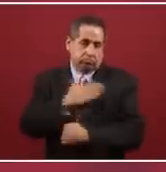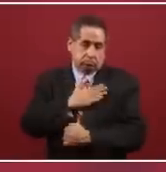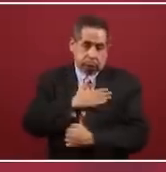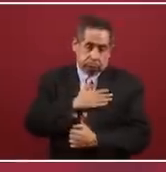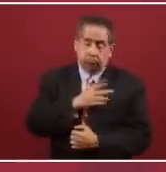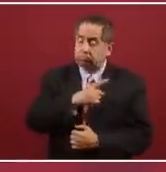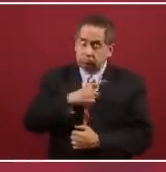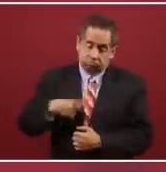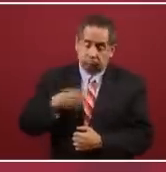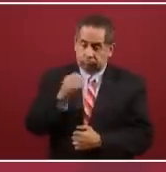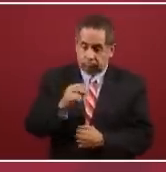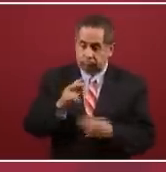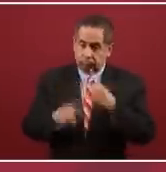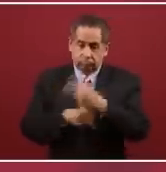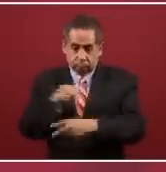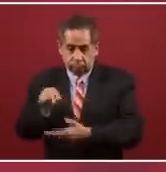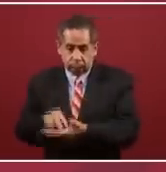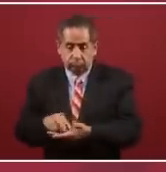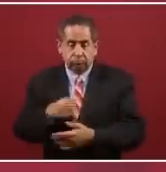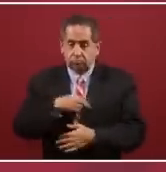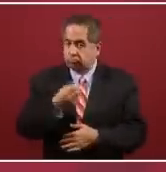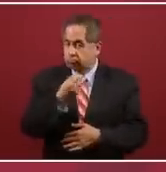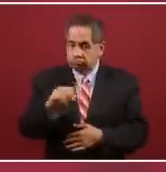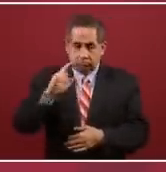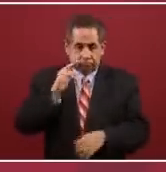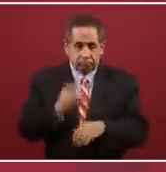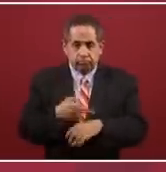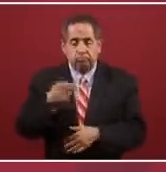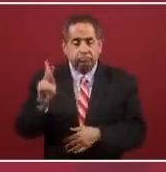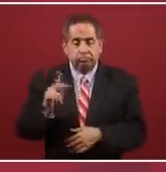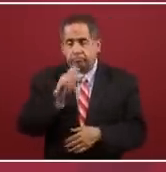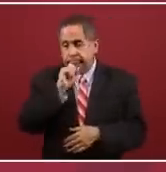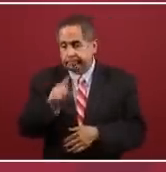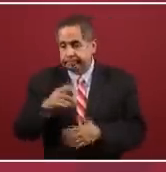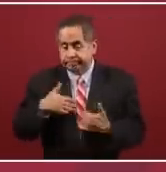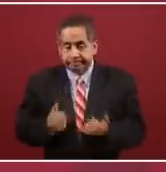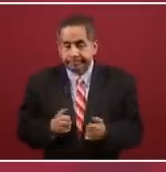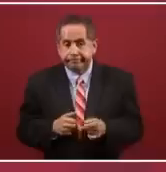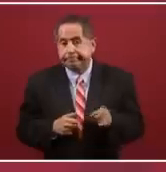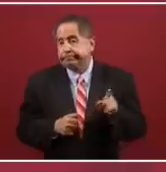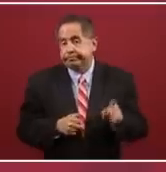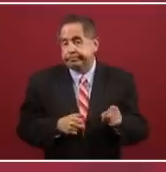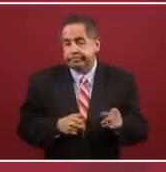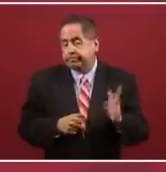comparecencias, es nuestra obligación, pero entiendo que pues está